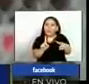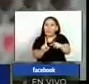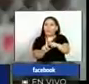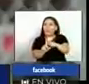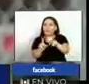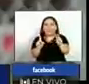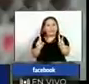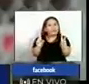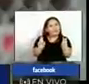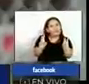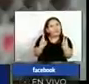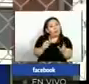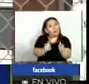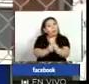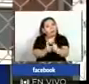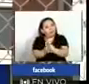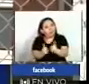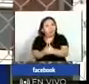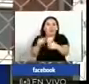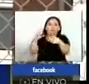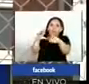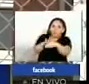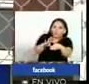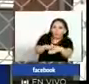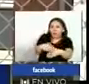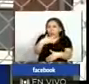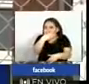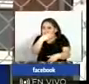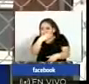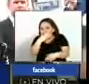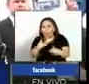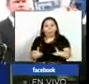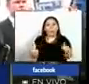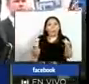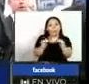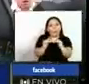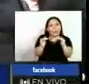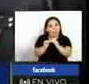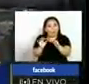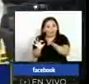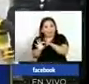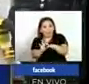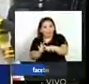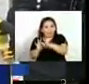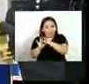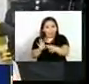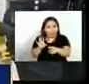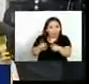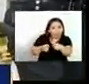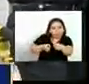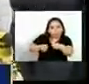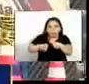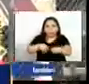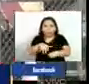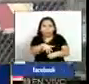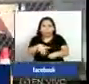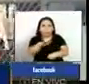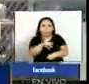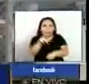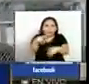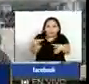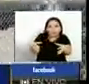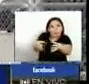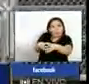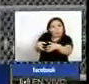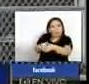un delito relacionado con el terrorismo, así como la eliminación coordinada y multidistrital del liderazgo de la clica